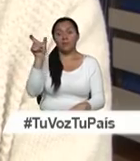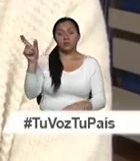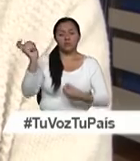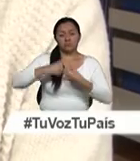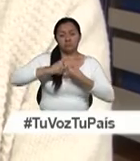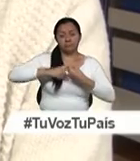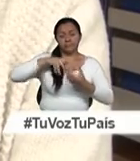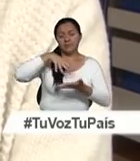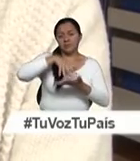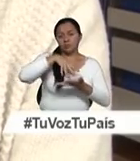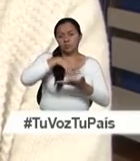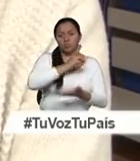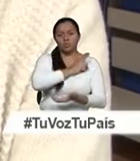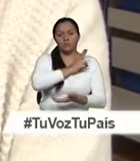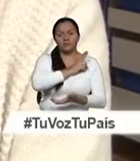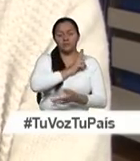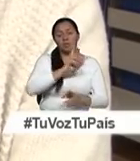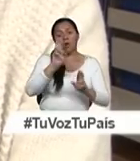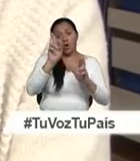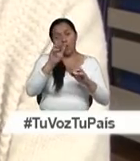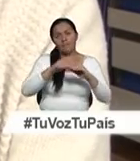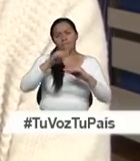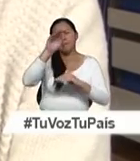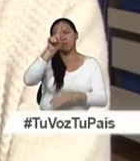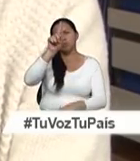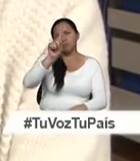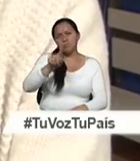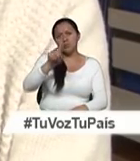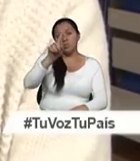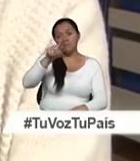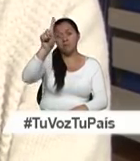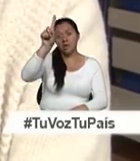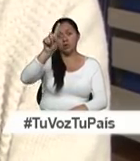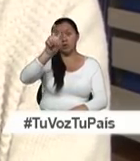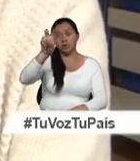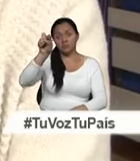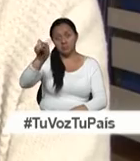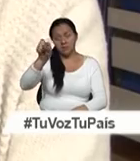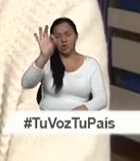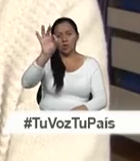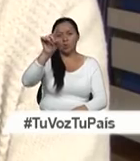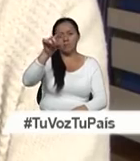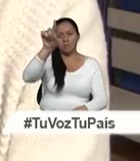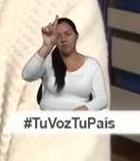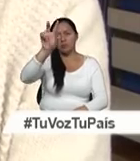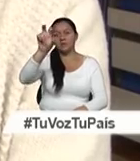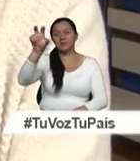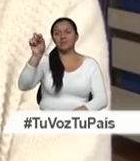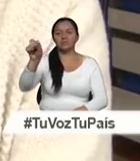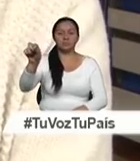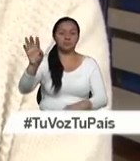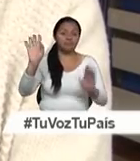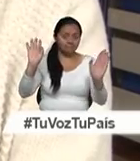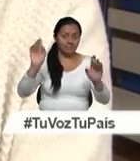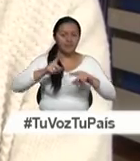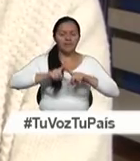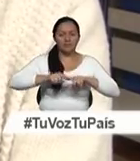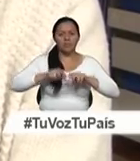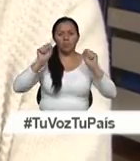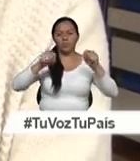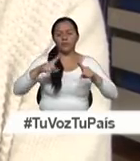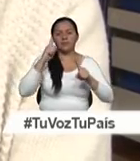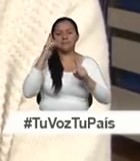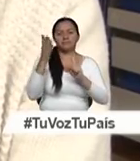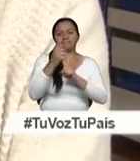tengamos alrededor más de 1 millón de ecuatorianos estudiando en la educación superior. Y puede llegar